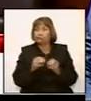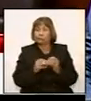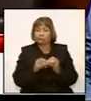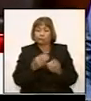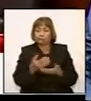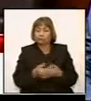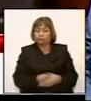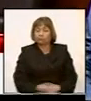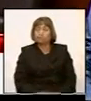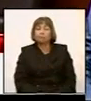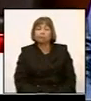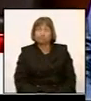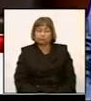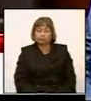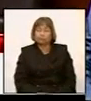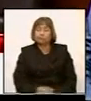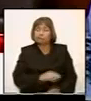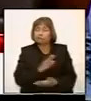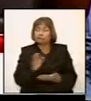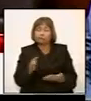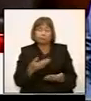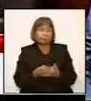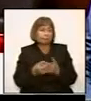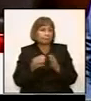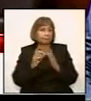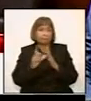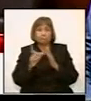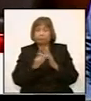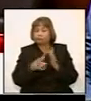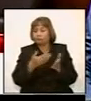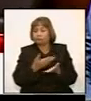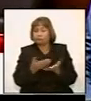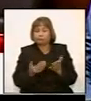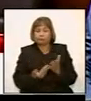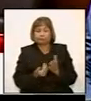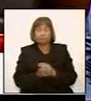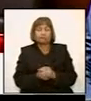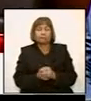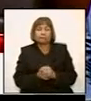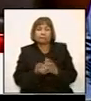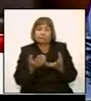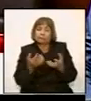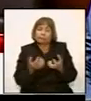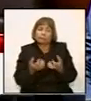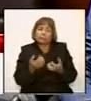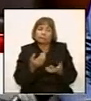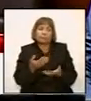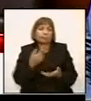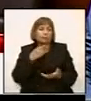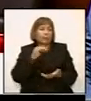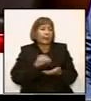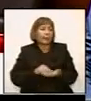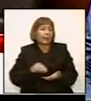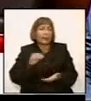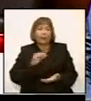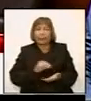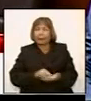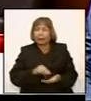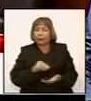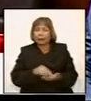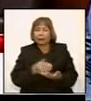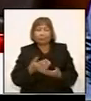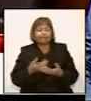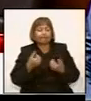resoluciones son totalmente aleatorias en su resultado. Y lo que requerimos es cada vez más tener